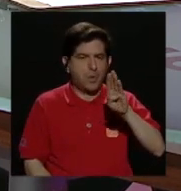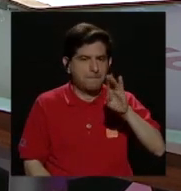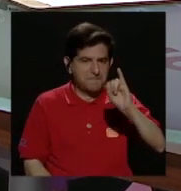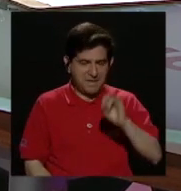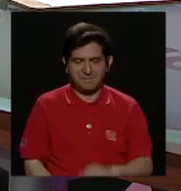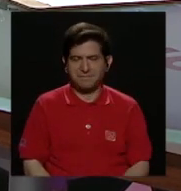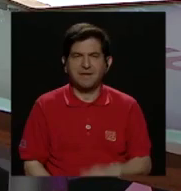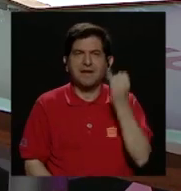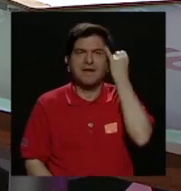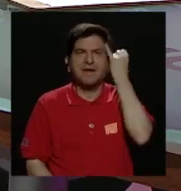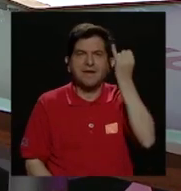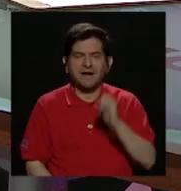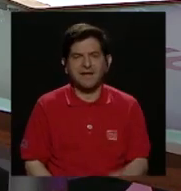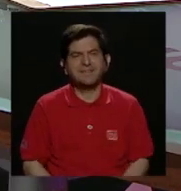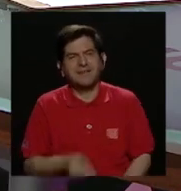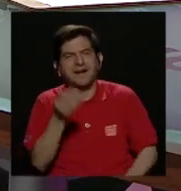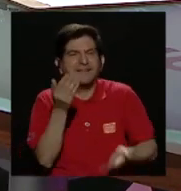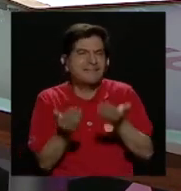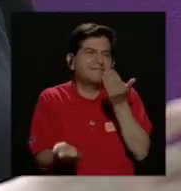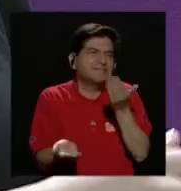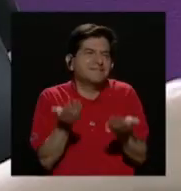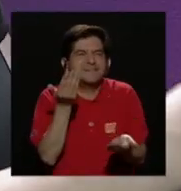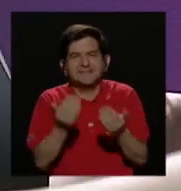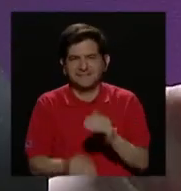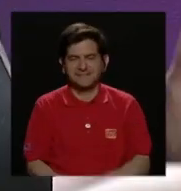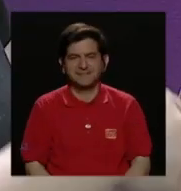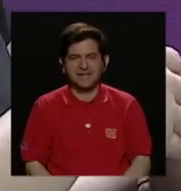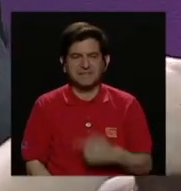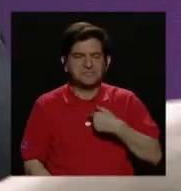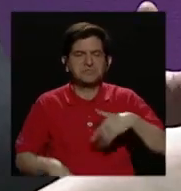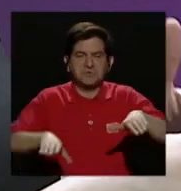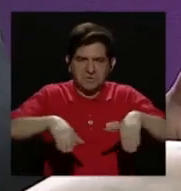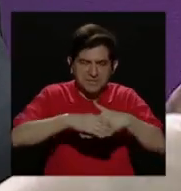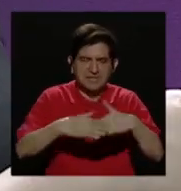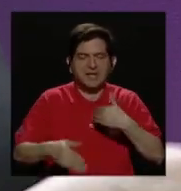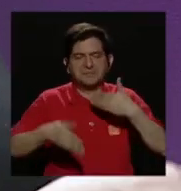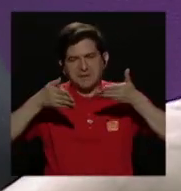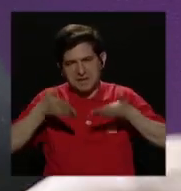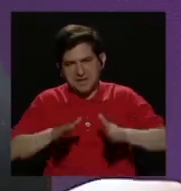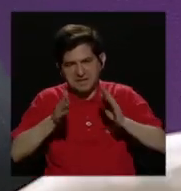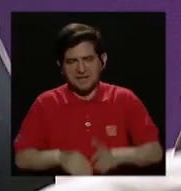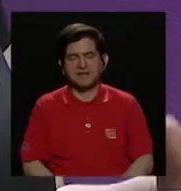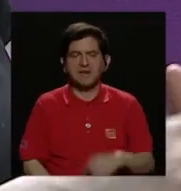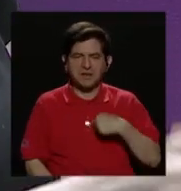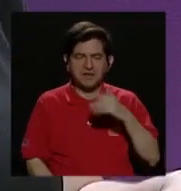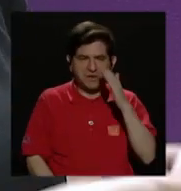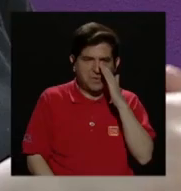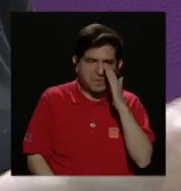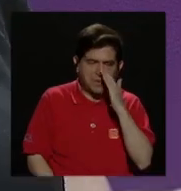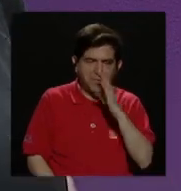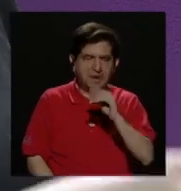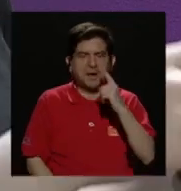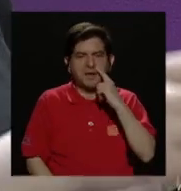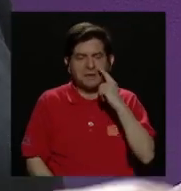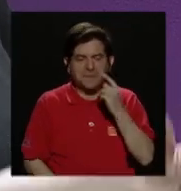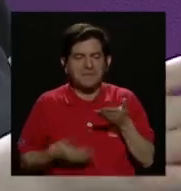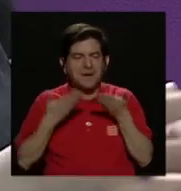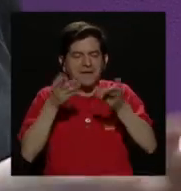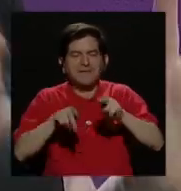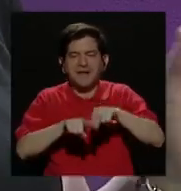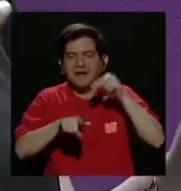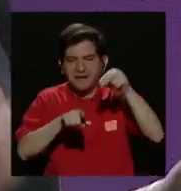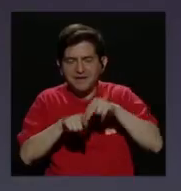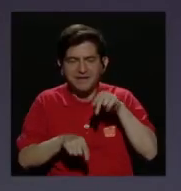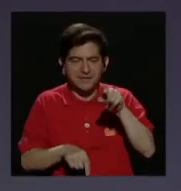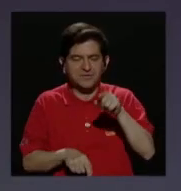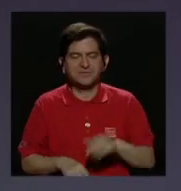de que, bueno, hay la posibilidad de llegarme y casarme y tener hijos y hacer a mamá y a papá feliz con sus nietos y con la vida que